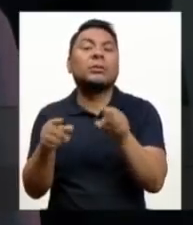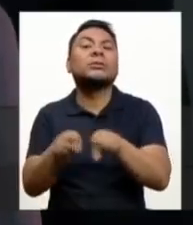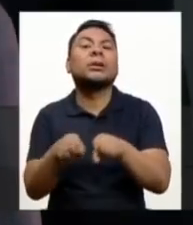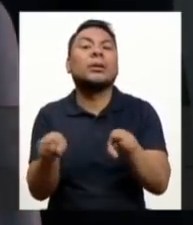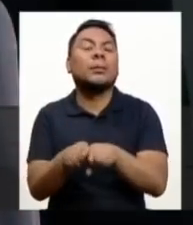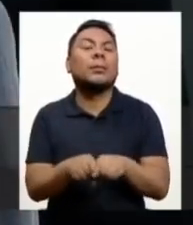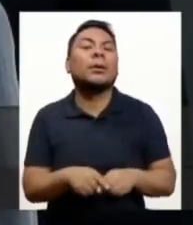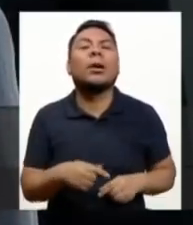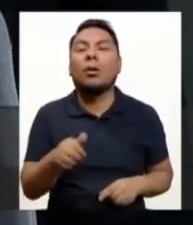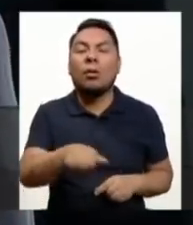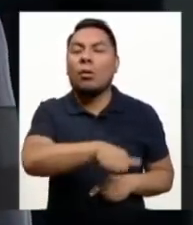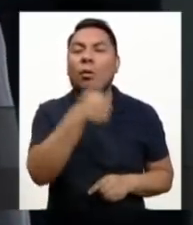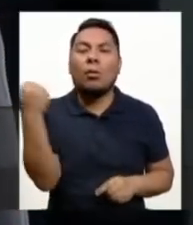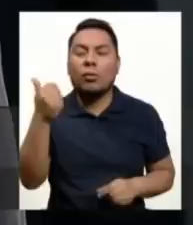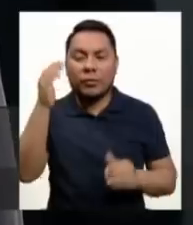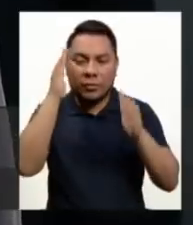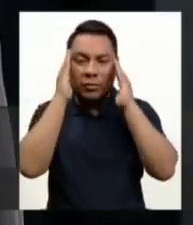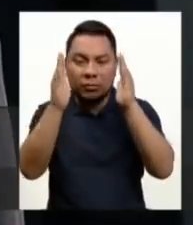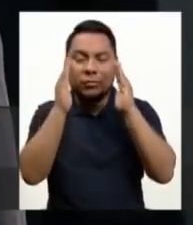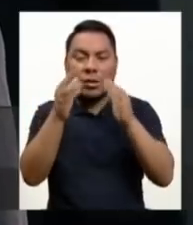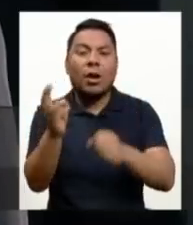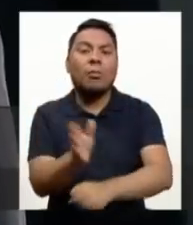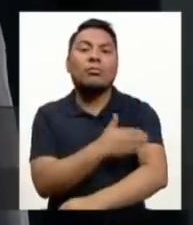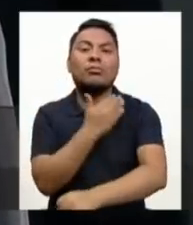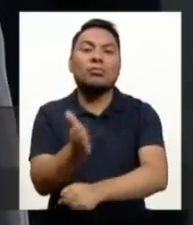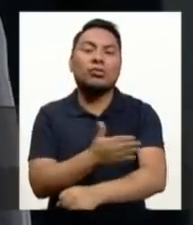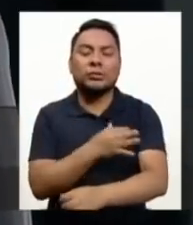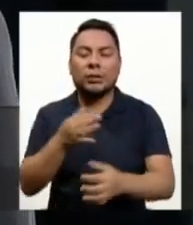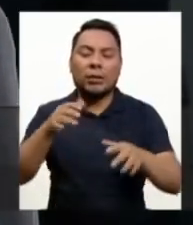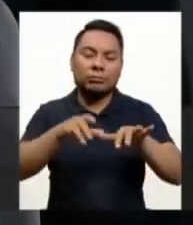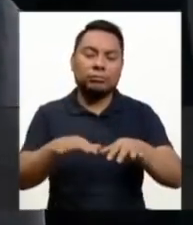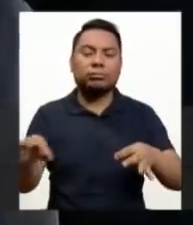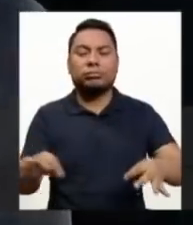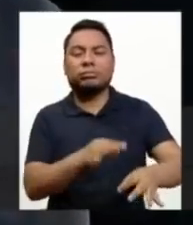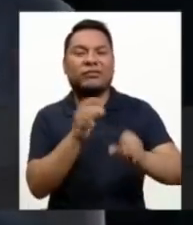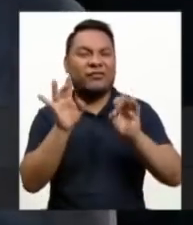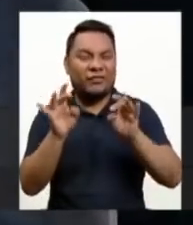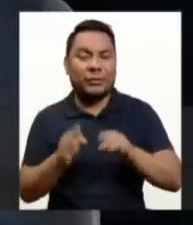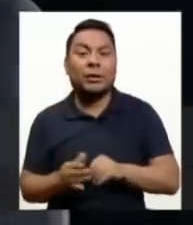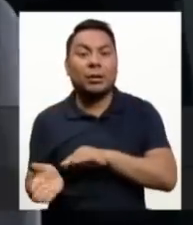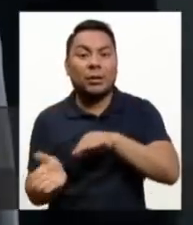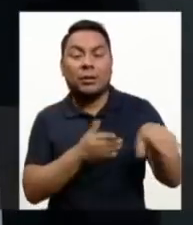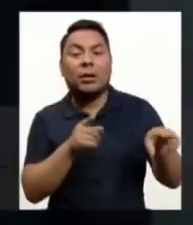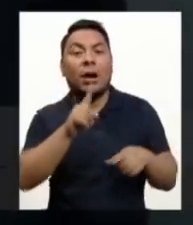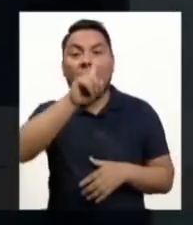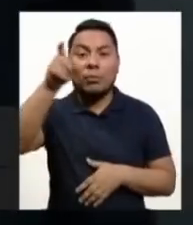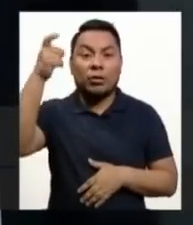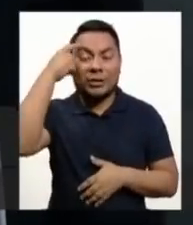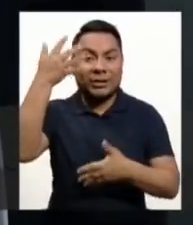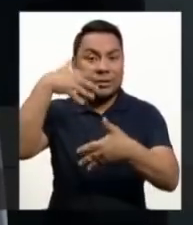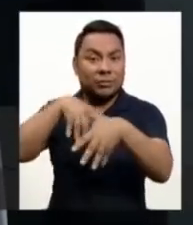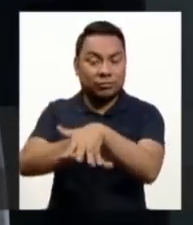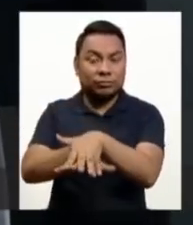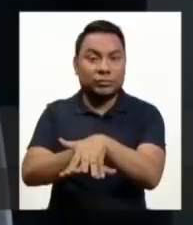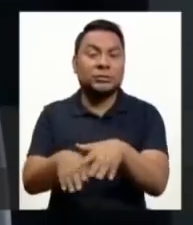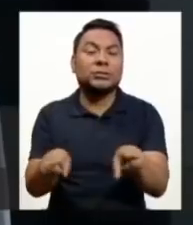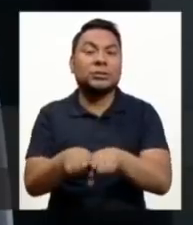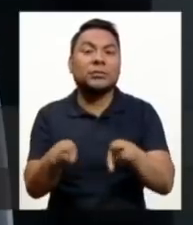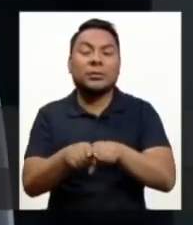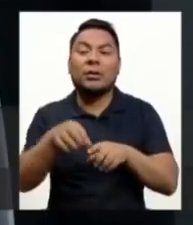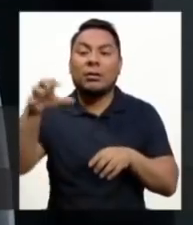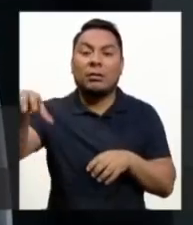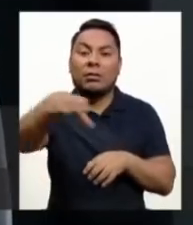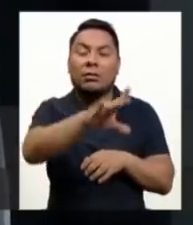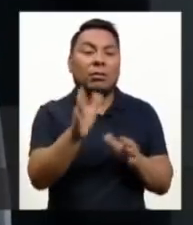tiempo otro dedicado a la música clásica. Para seguir con nuestra política de inclusión a los sectores que no